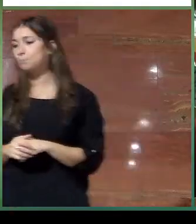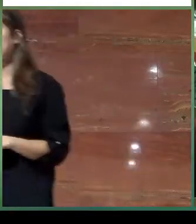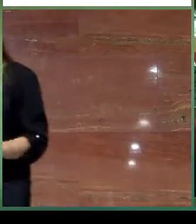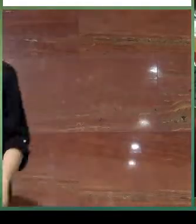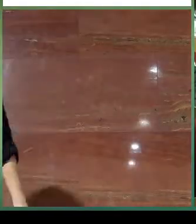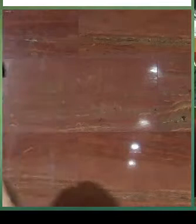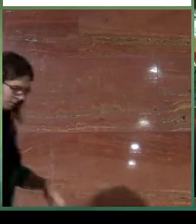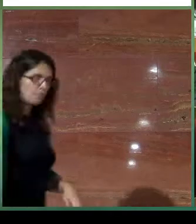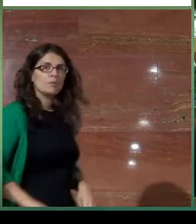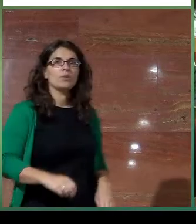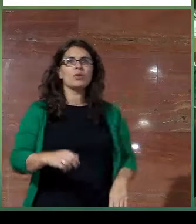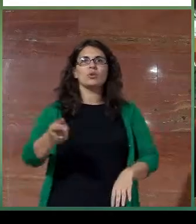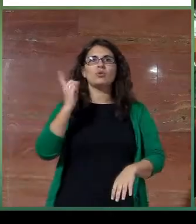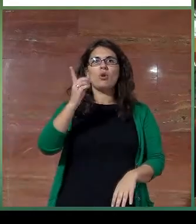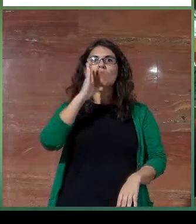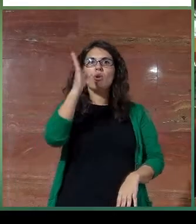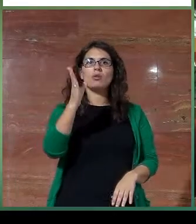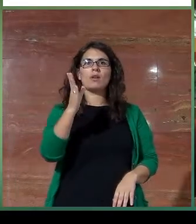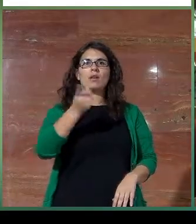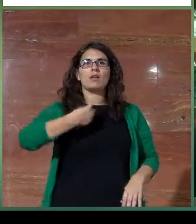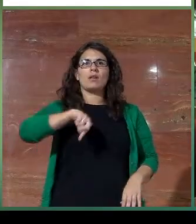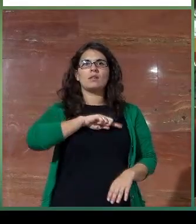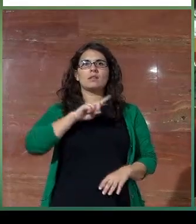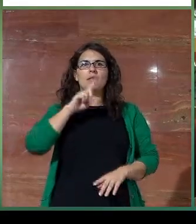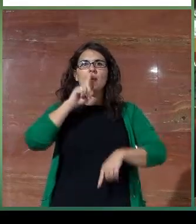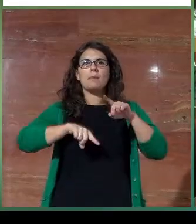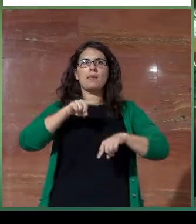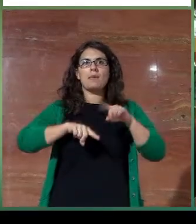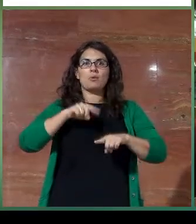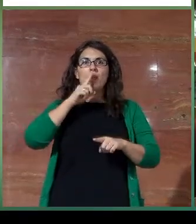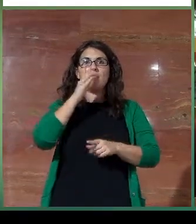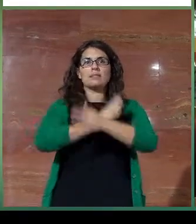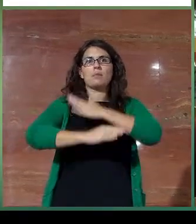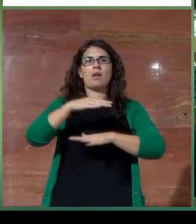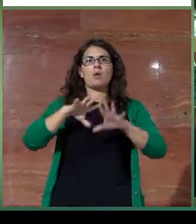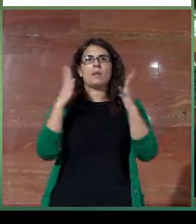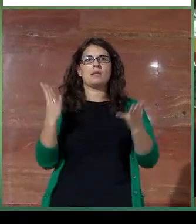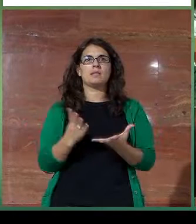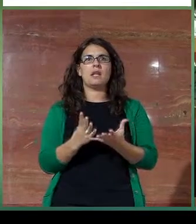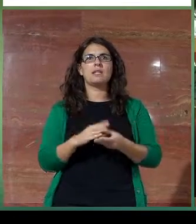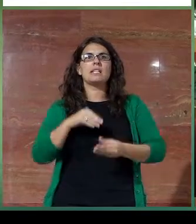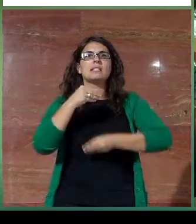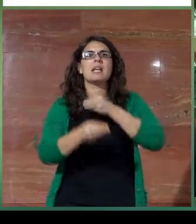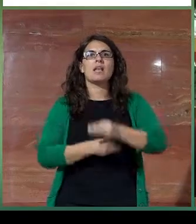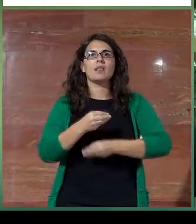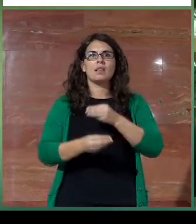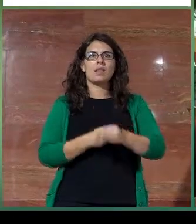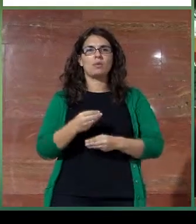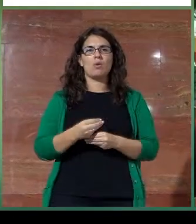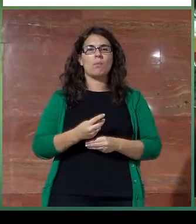Simplemente porque tenemos un símbolo de la discapacidad que es universal, que se está respetando cada vez